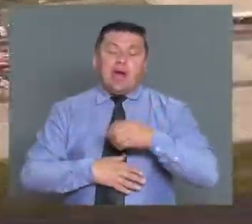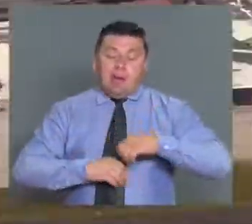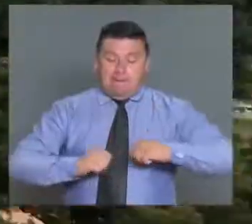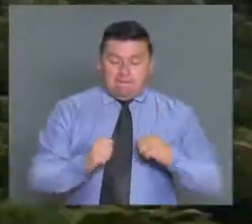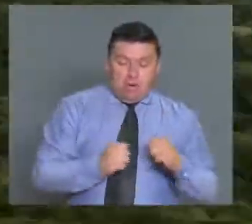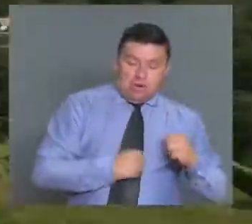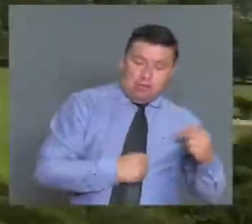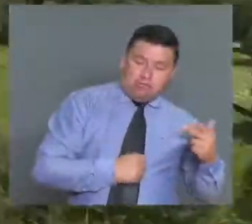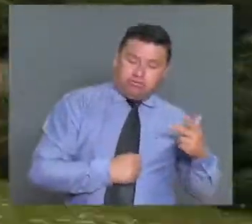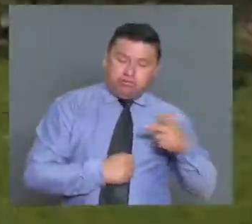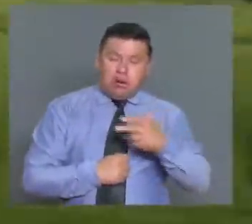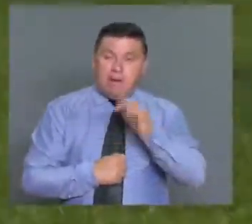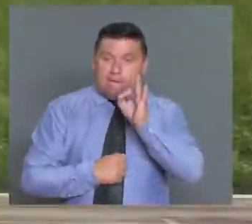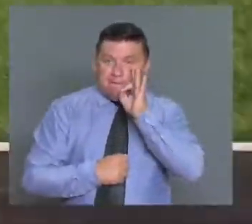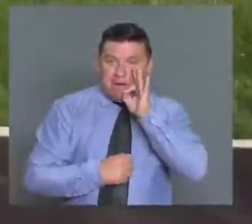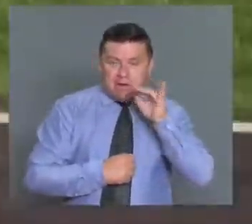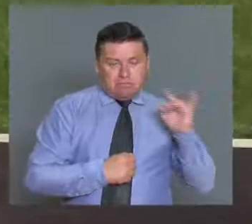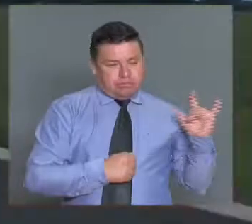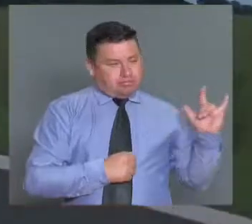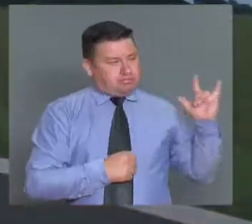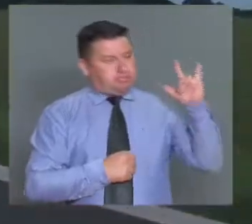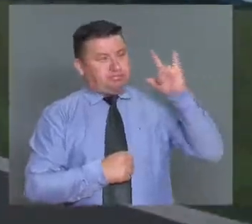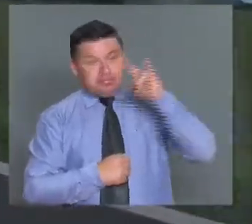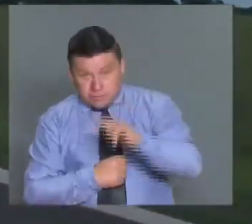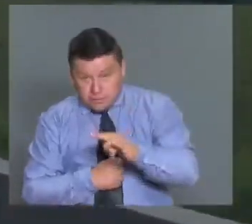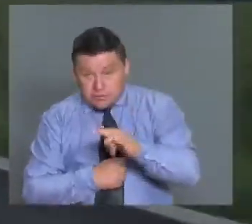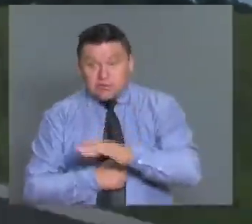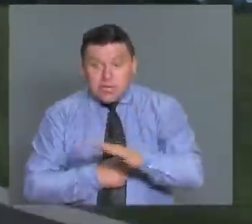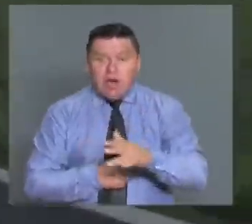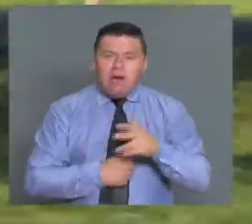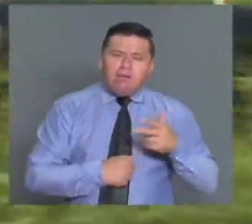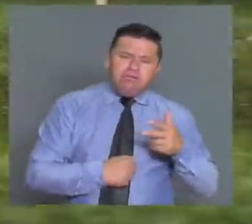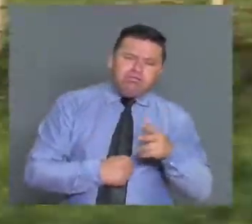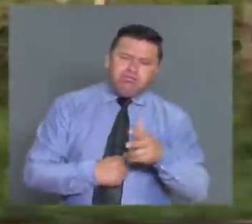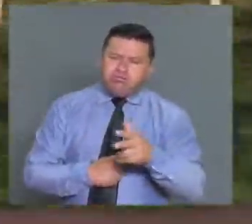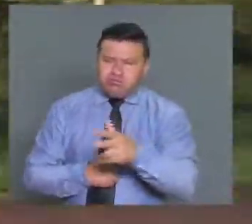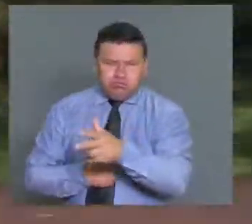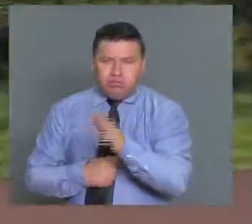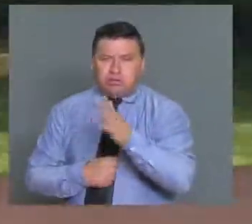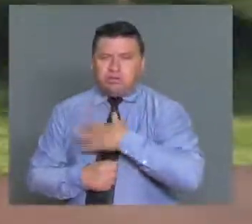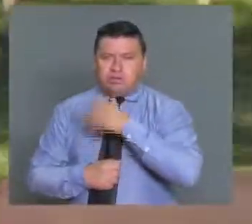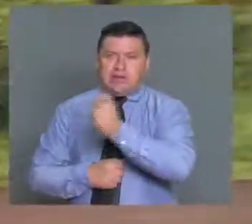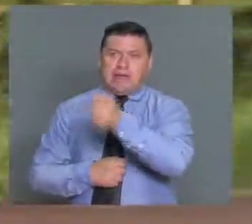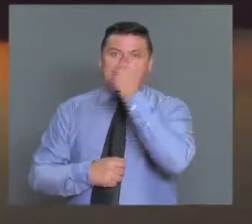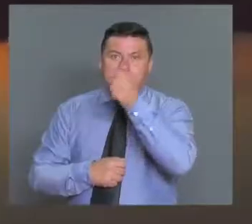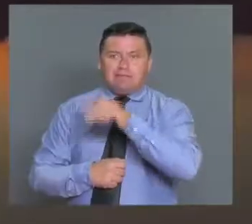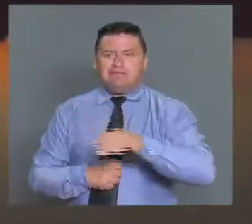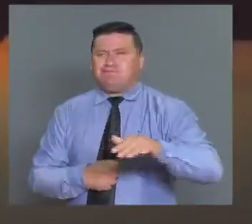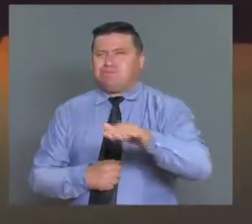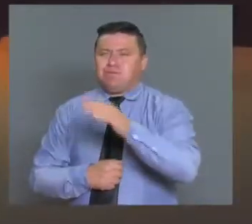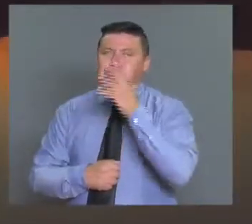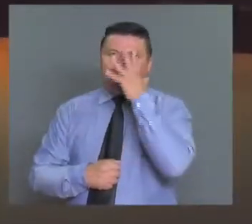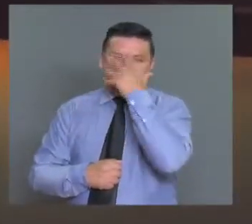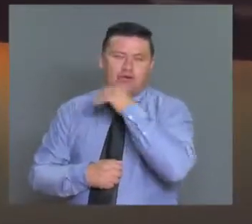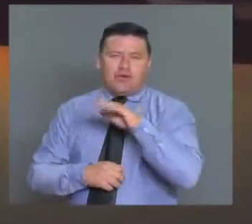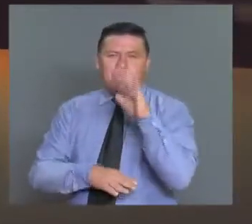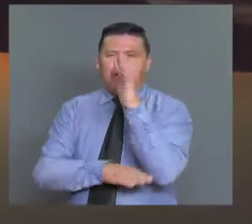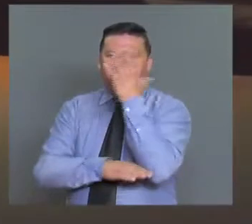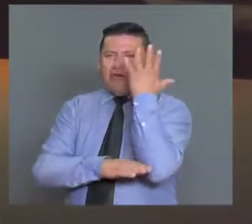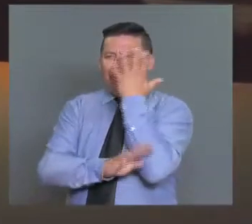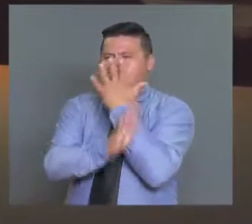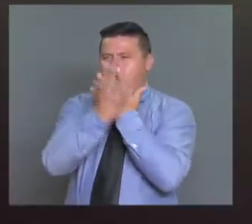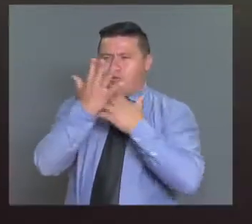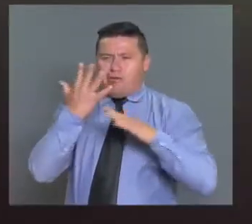a Villavicencio vía aérea y por tierra rumbo a Puerto Gaitán Meta, el paraíso natural de Colombia.